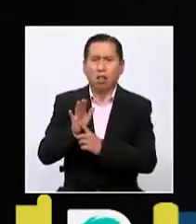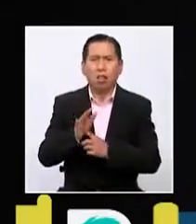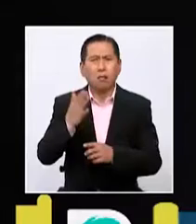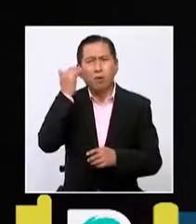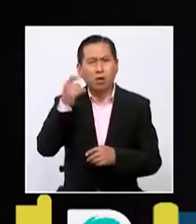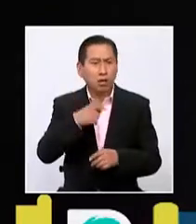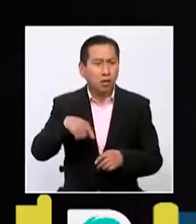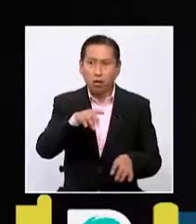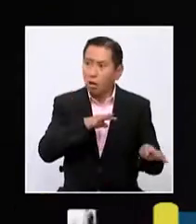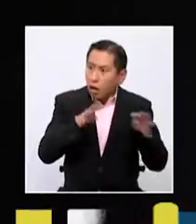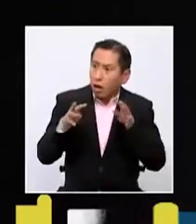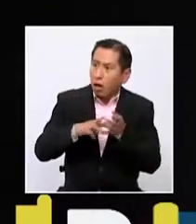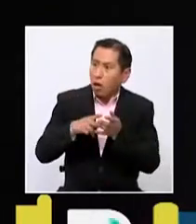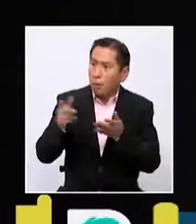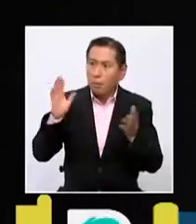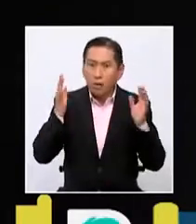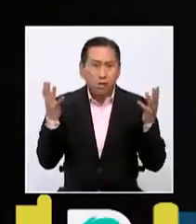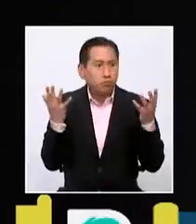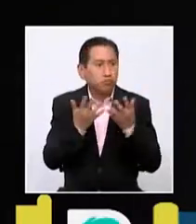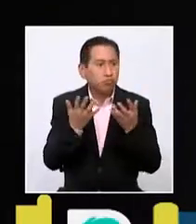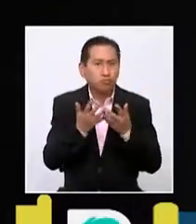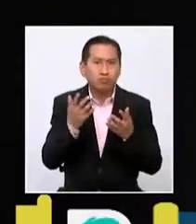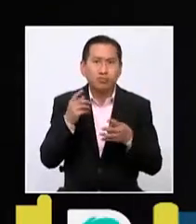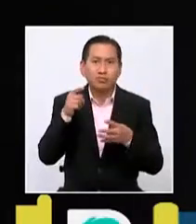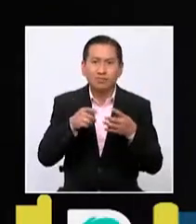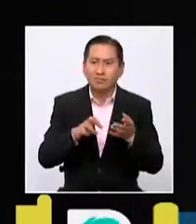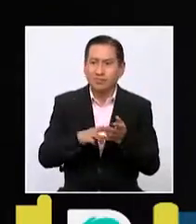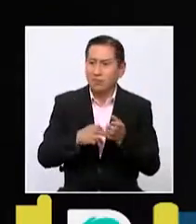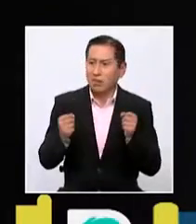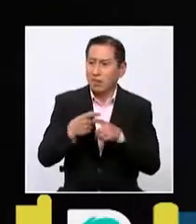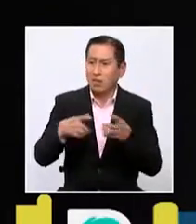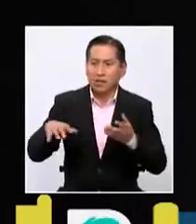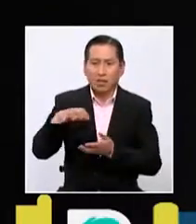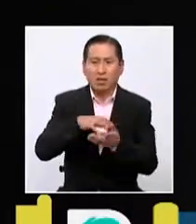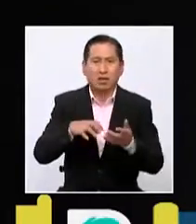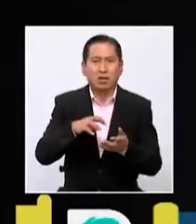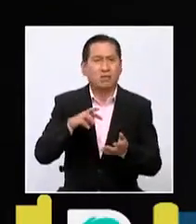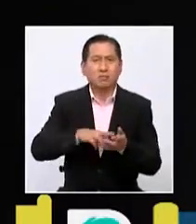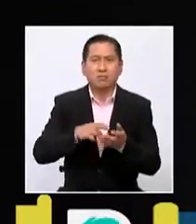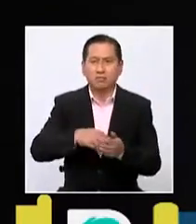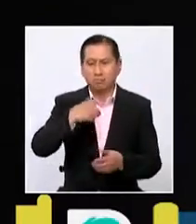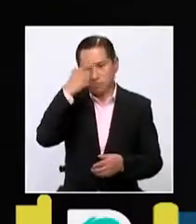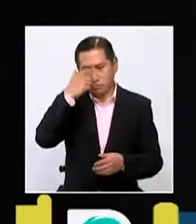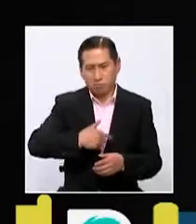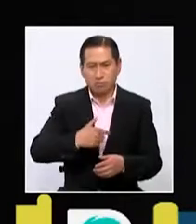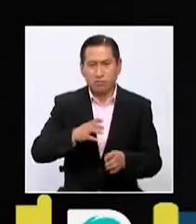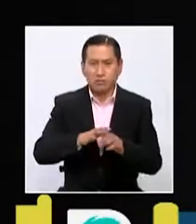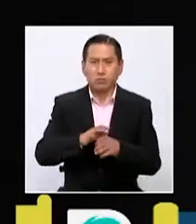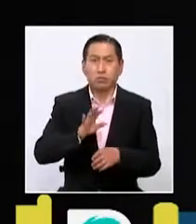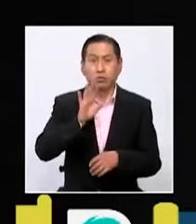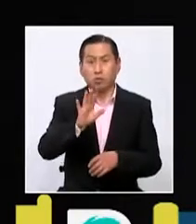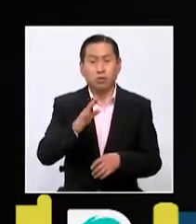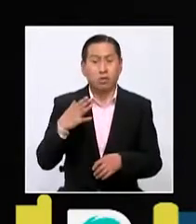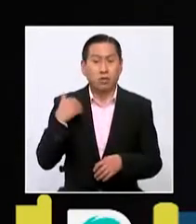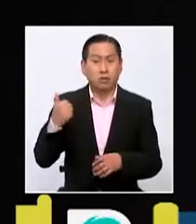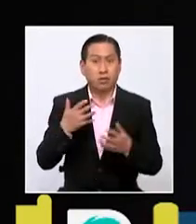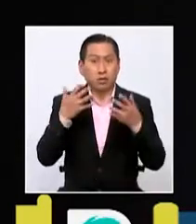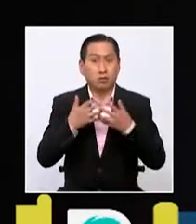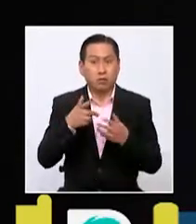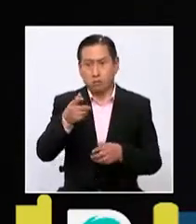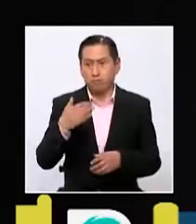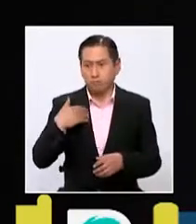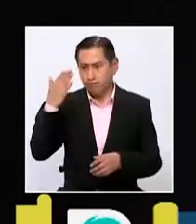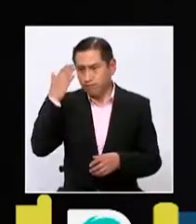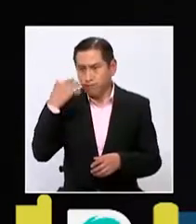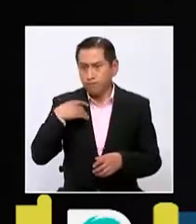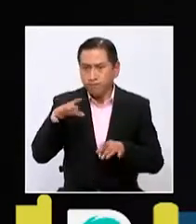la gente está viendo lo que estamos viviendo. Son contradicciones que a veces uno, desde la posición de jefe de una empresa, imagino que tome en cuenta. Y me